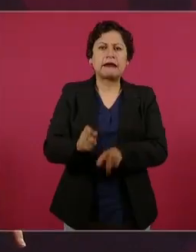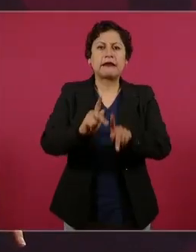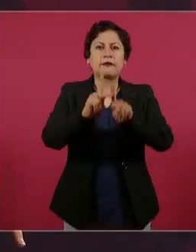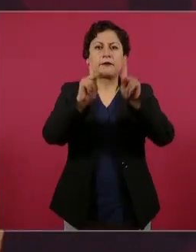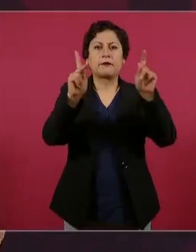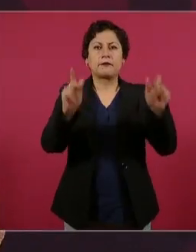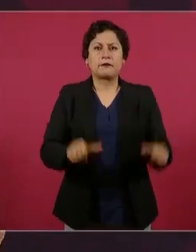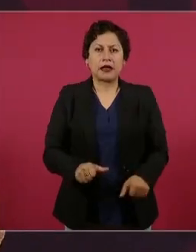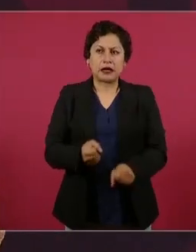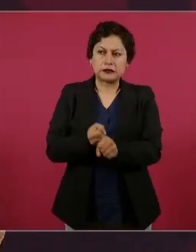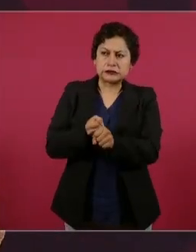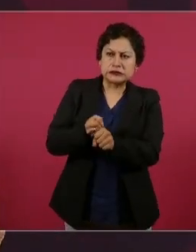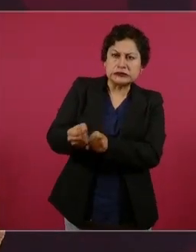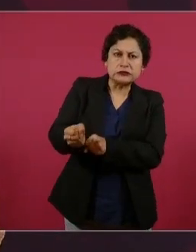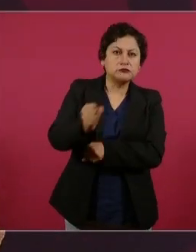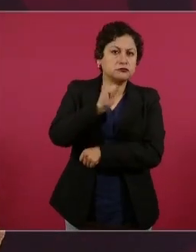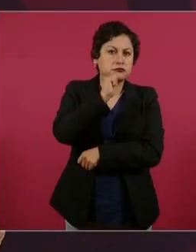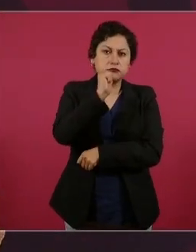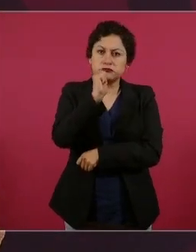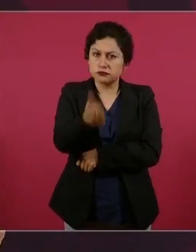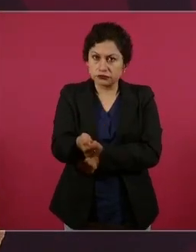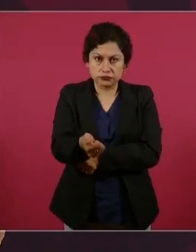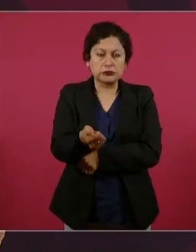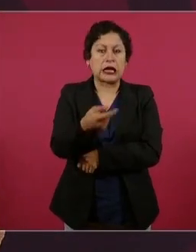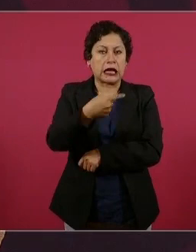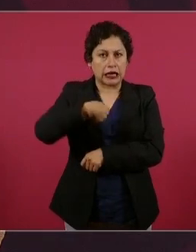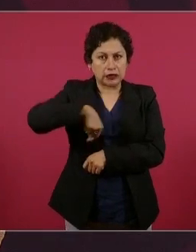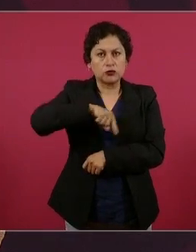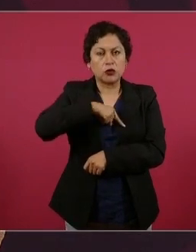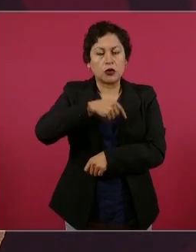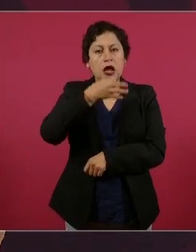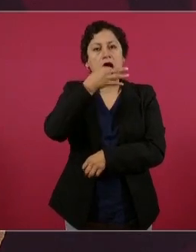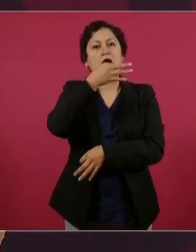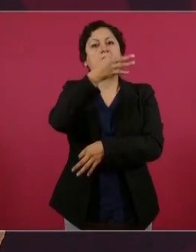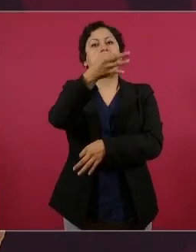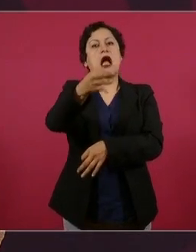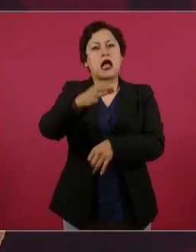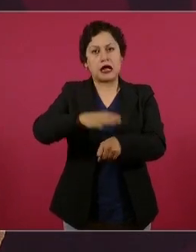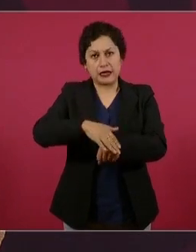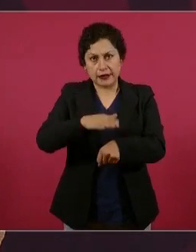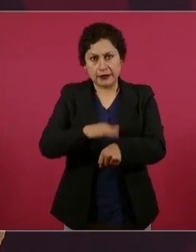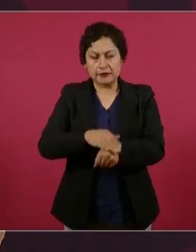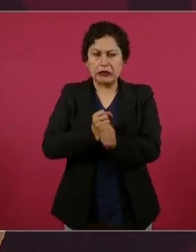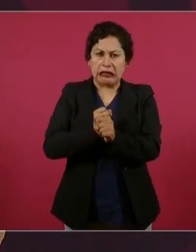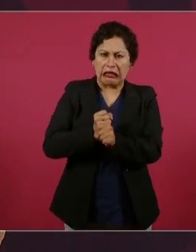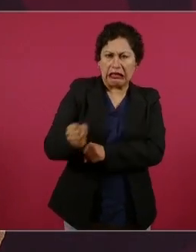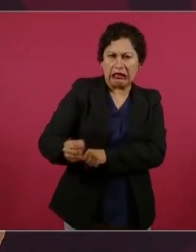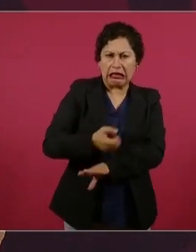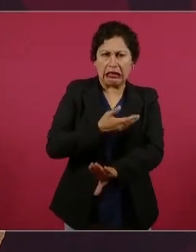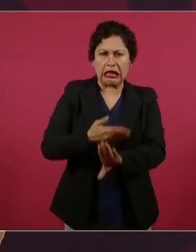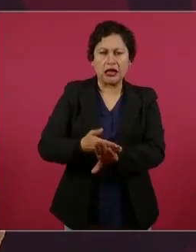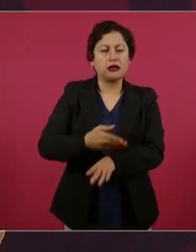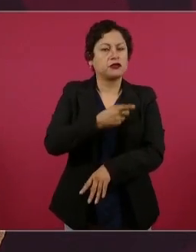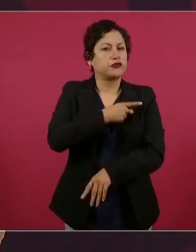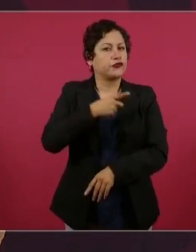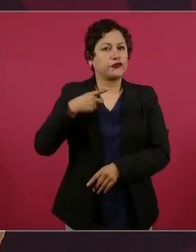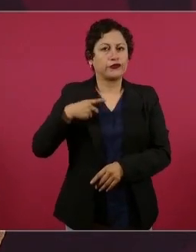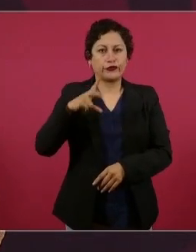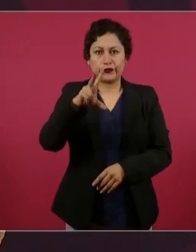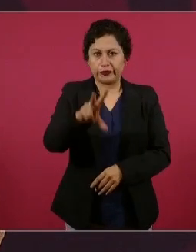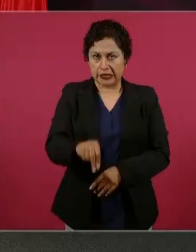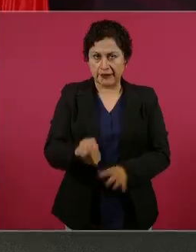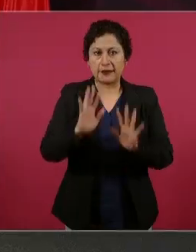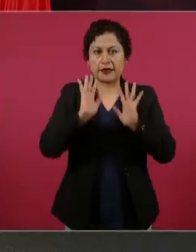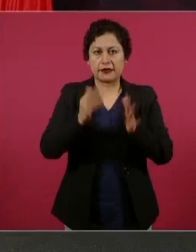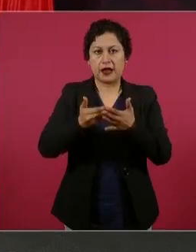No se debe utilizar la fuerza y en este caso lamentablemente